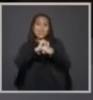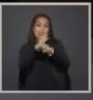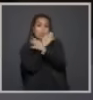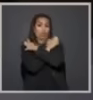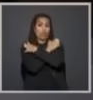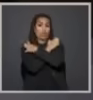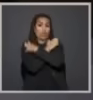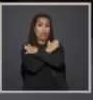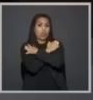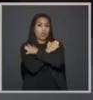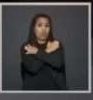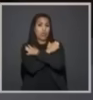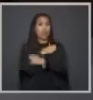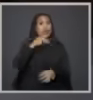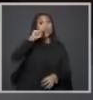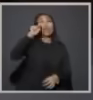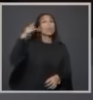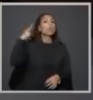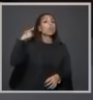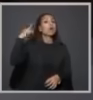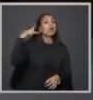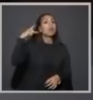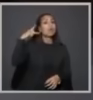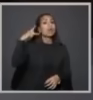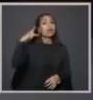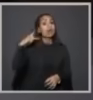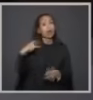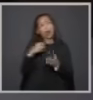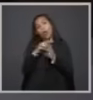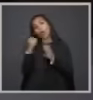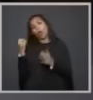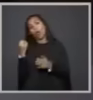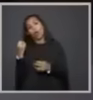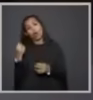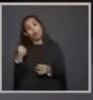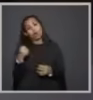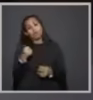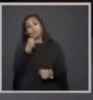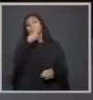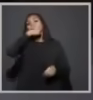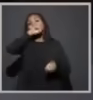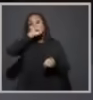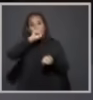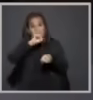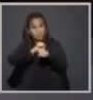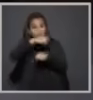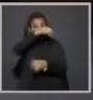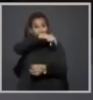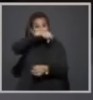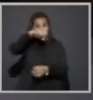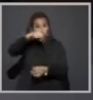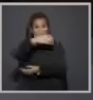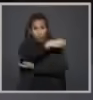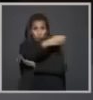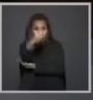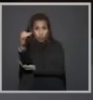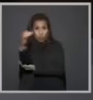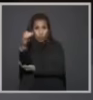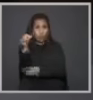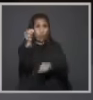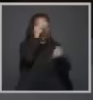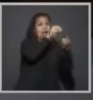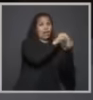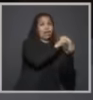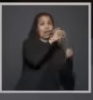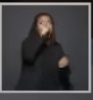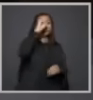Puebla, que la Secretaría de Agricultura esté en Ciudad Obregón, Sonora. Eso es lo que estamos planteando. Es